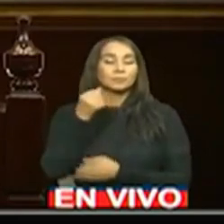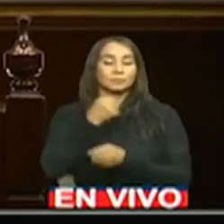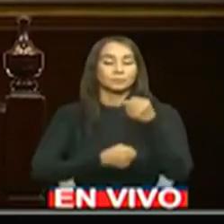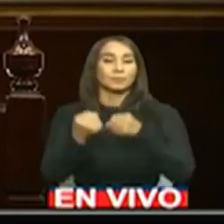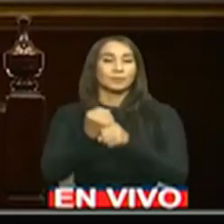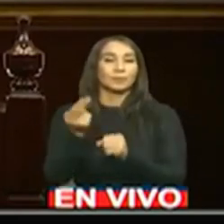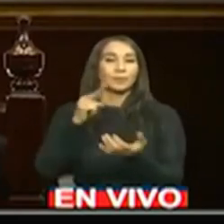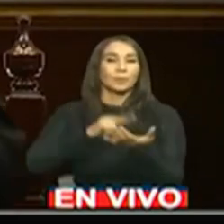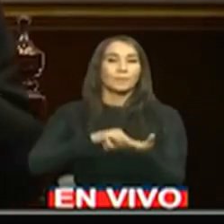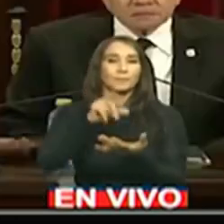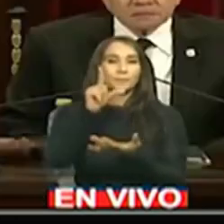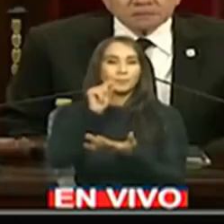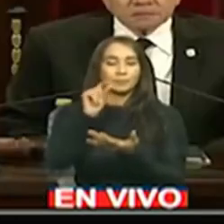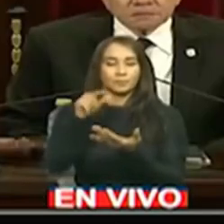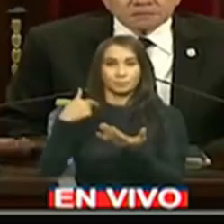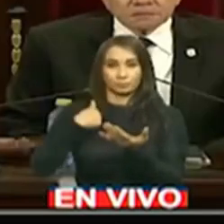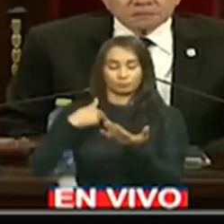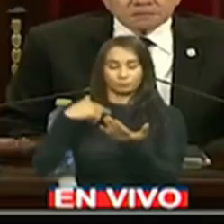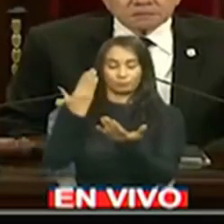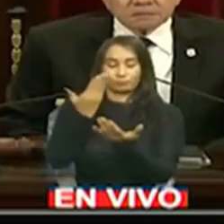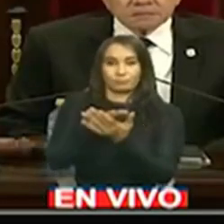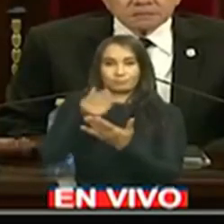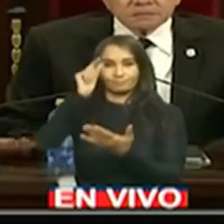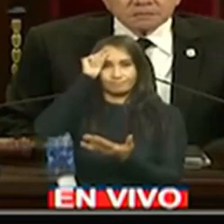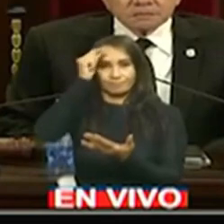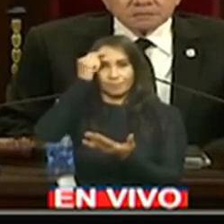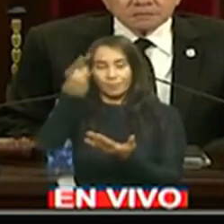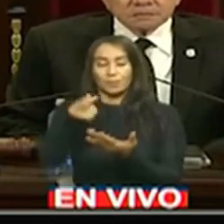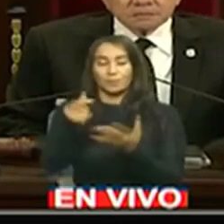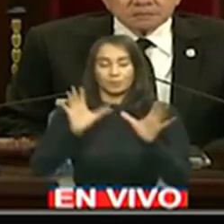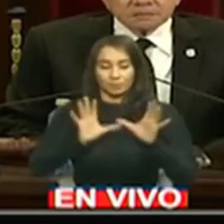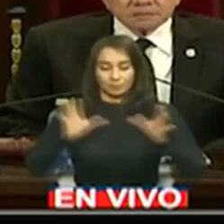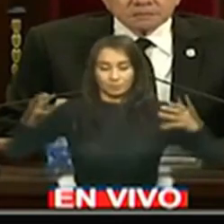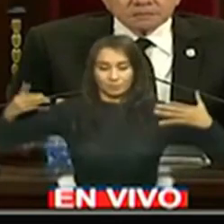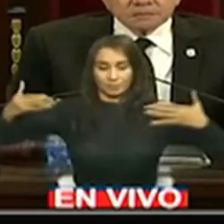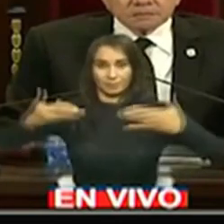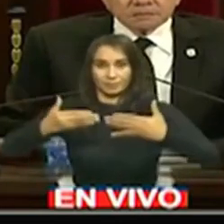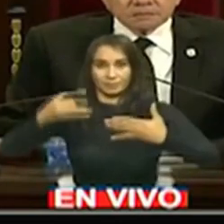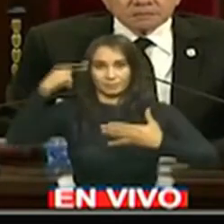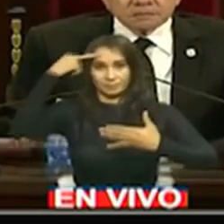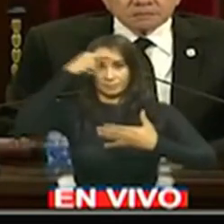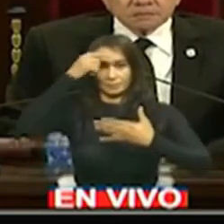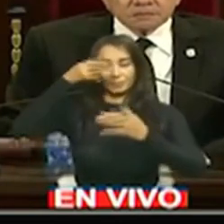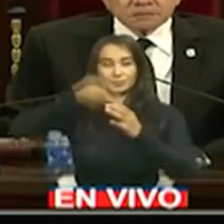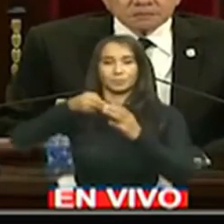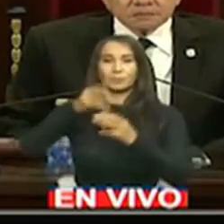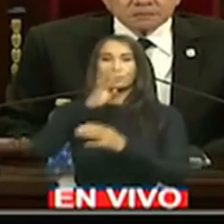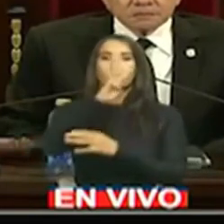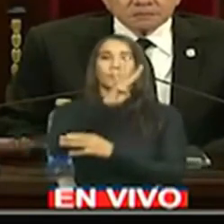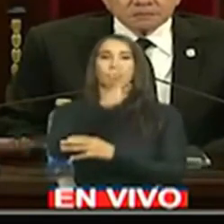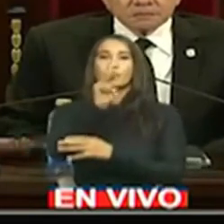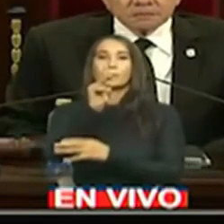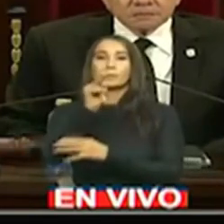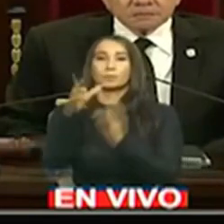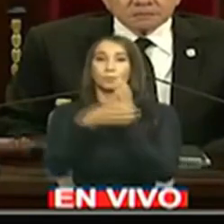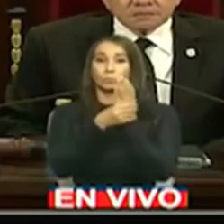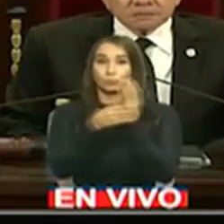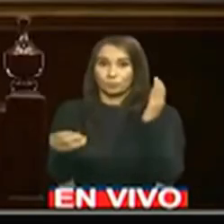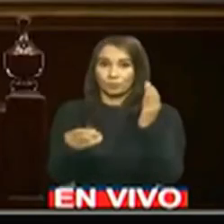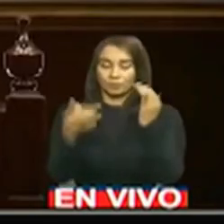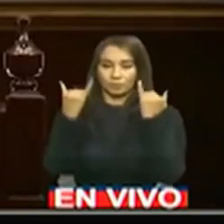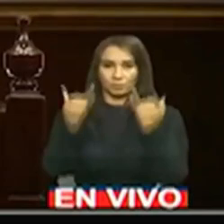2020, al llegar al gobierno, el precio del barril de petróleo estaba a $42 y hoy está